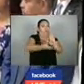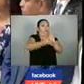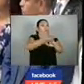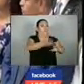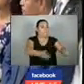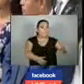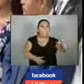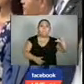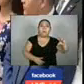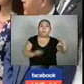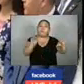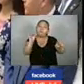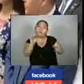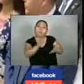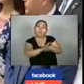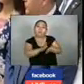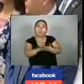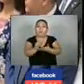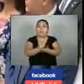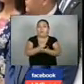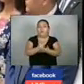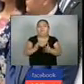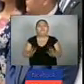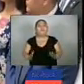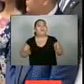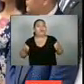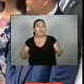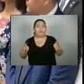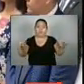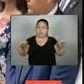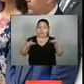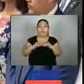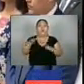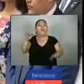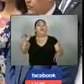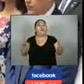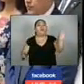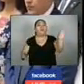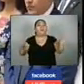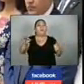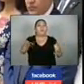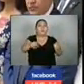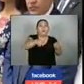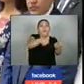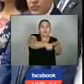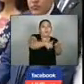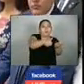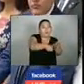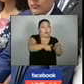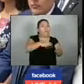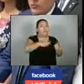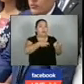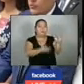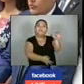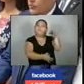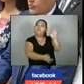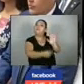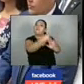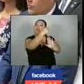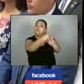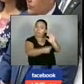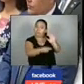nada parecidos. Así que lo que buscamos con esto es generar justicia y que las municipalidades tengan un instrumento